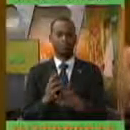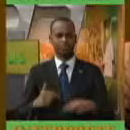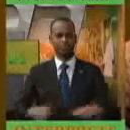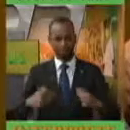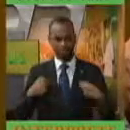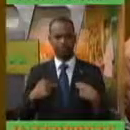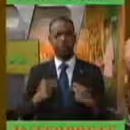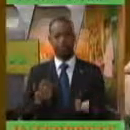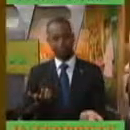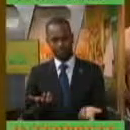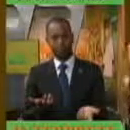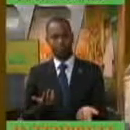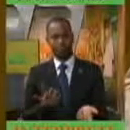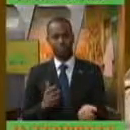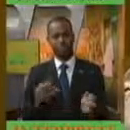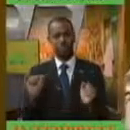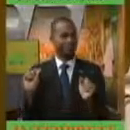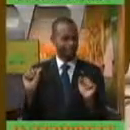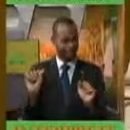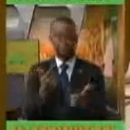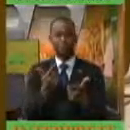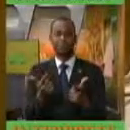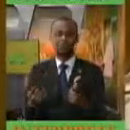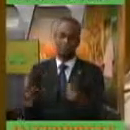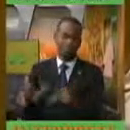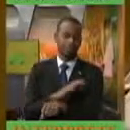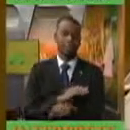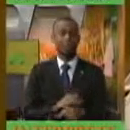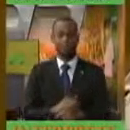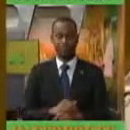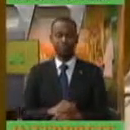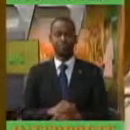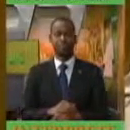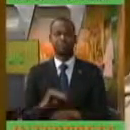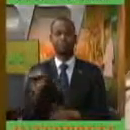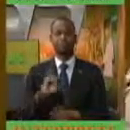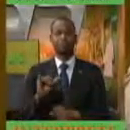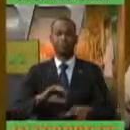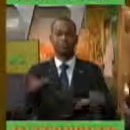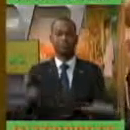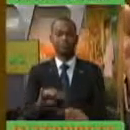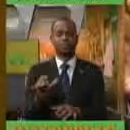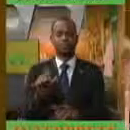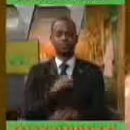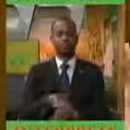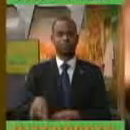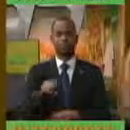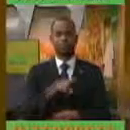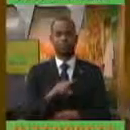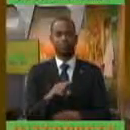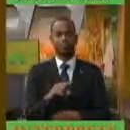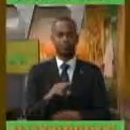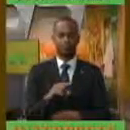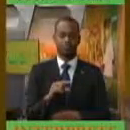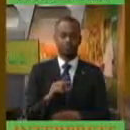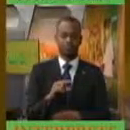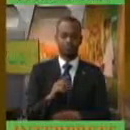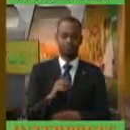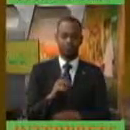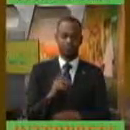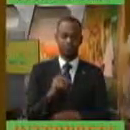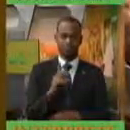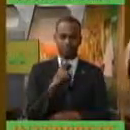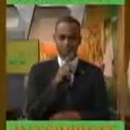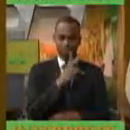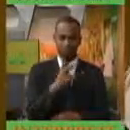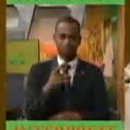todos los seres humanos, de todos, absolutamente. Y vamos en el camino también de invisibilizar, pero ahora de buena manera,